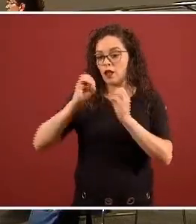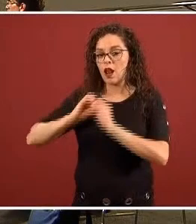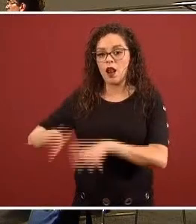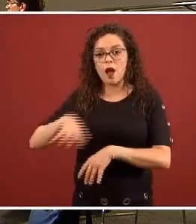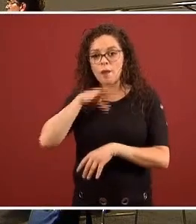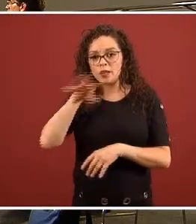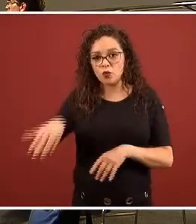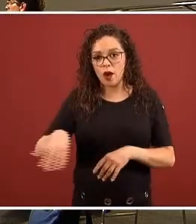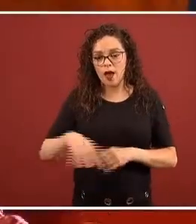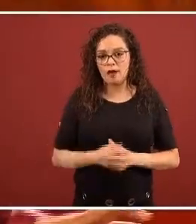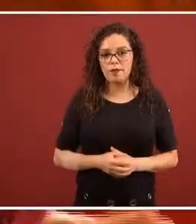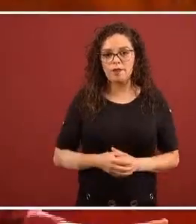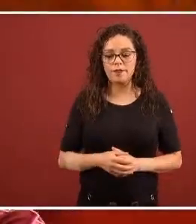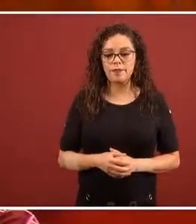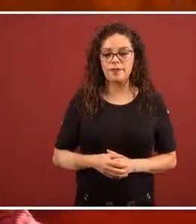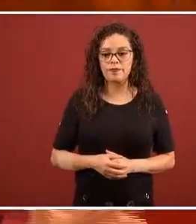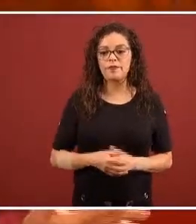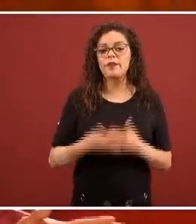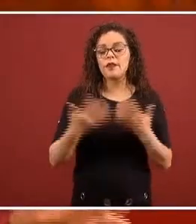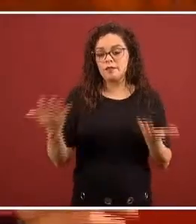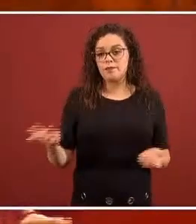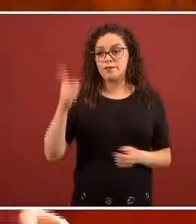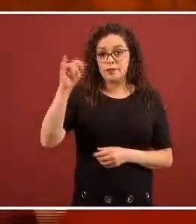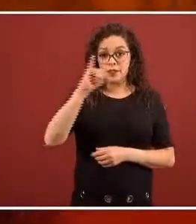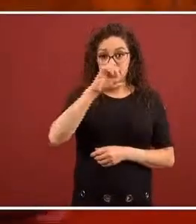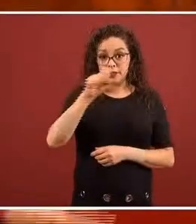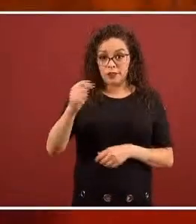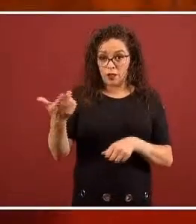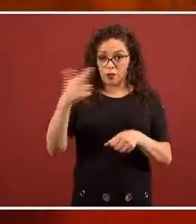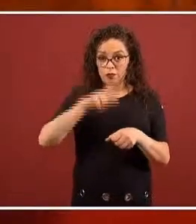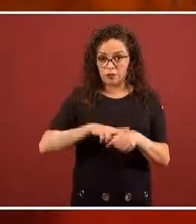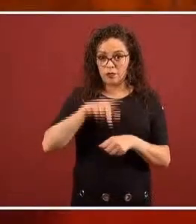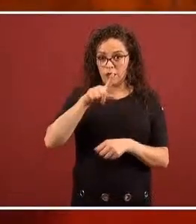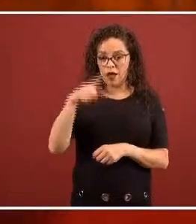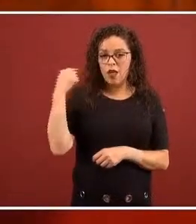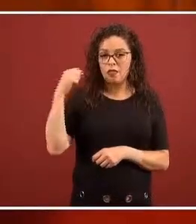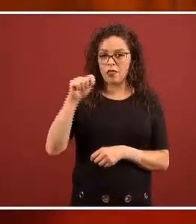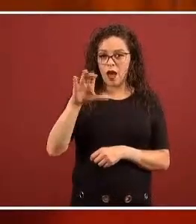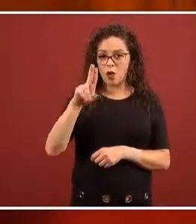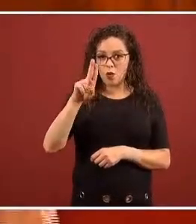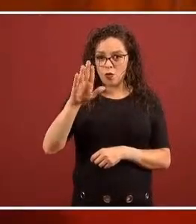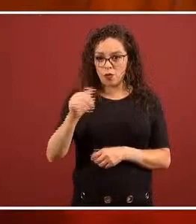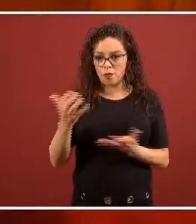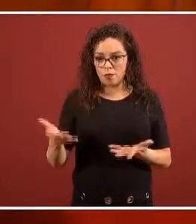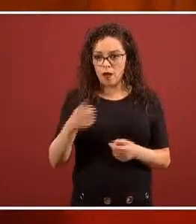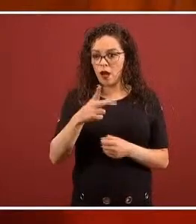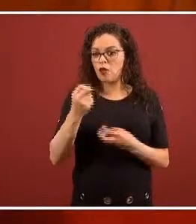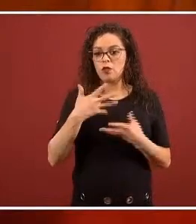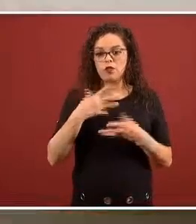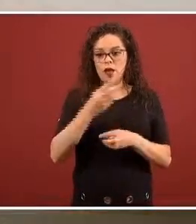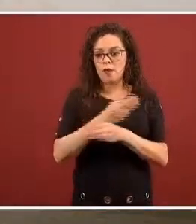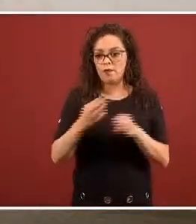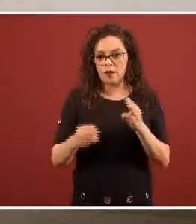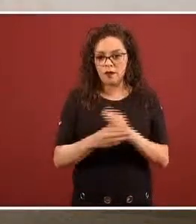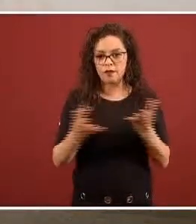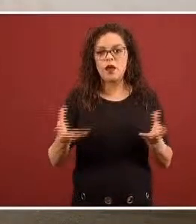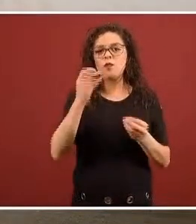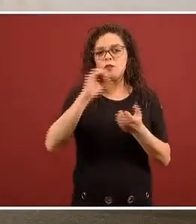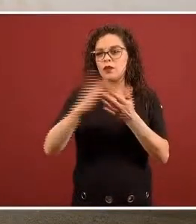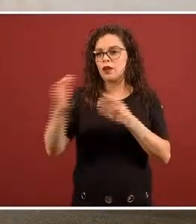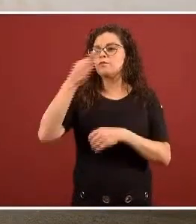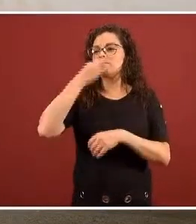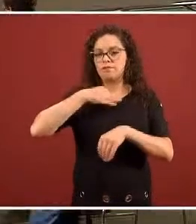este hospital de Tacuba, del ISSSTE, es un hospital Vamos a COVID, investigar y refieren qué pasa que en no, Tacuba que del no ISSSTE. cuentan con equipo Gracias por la especial. alerta.